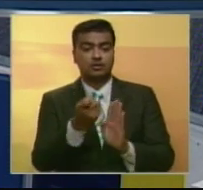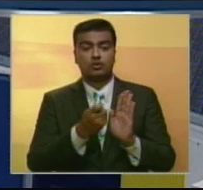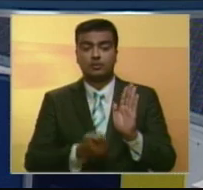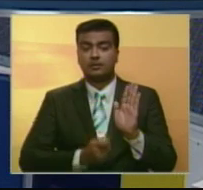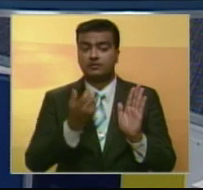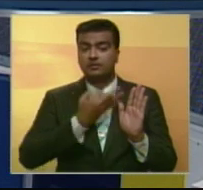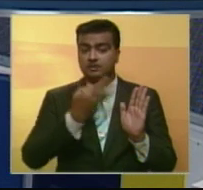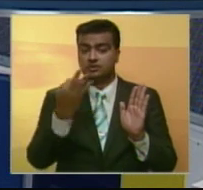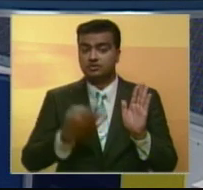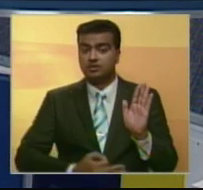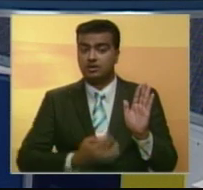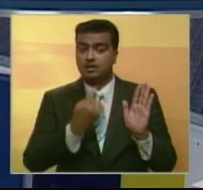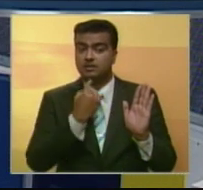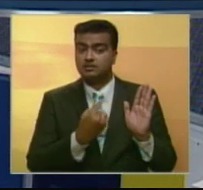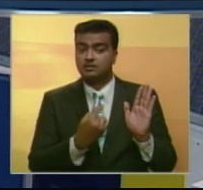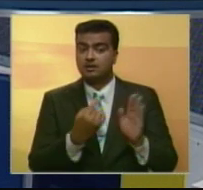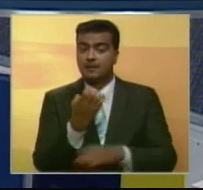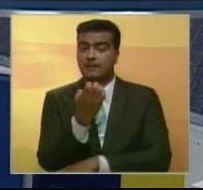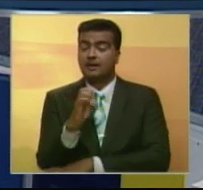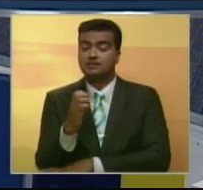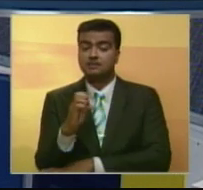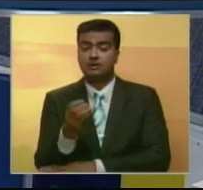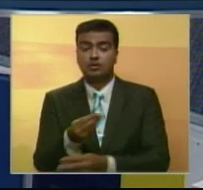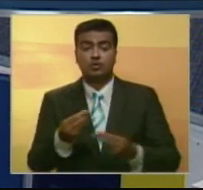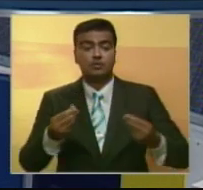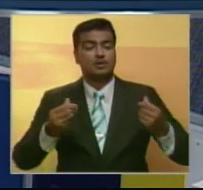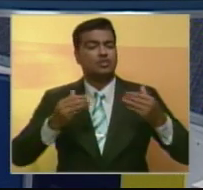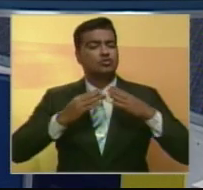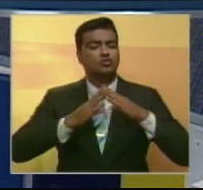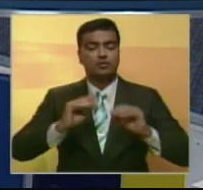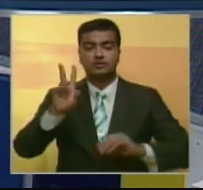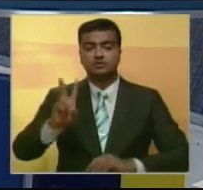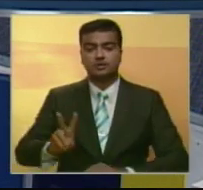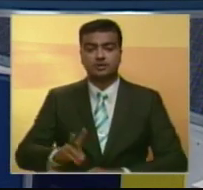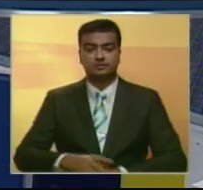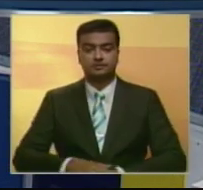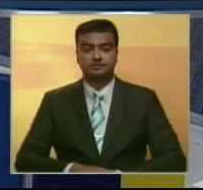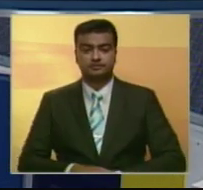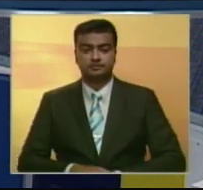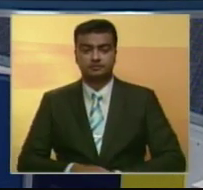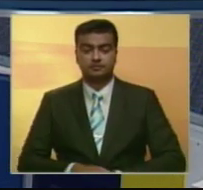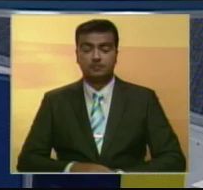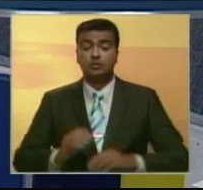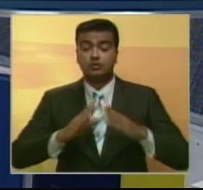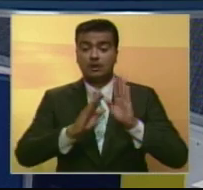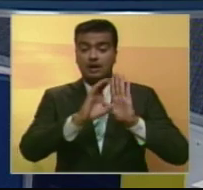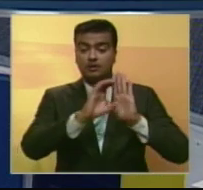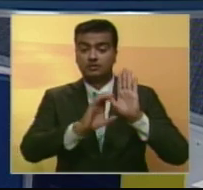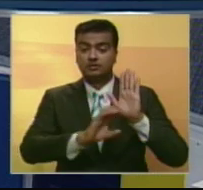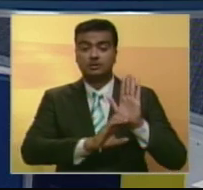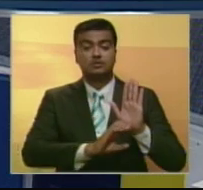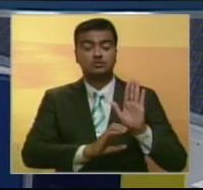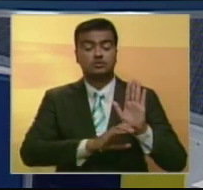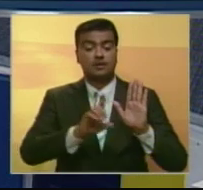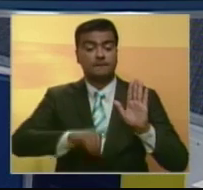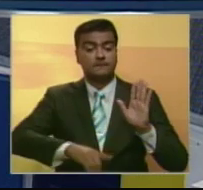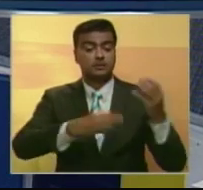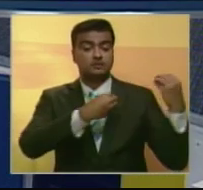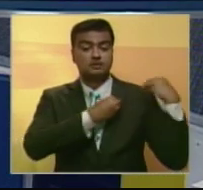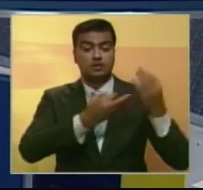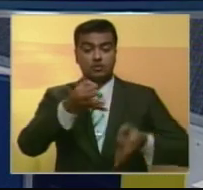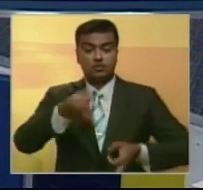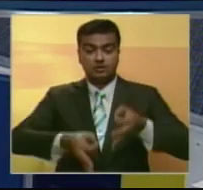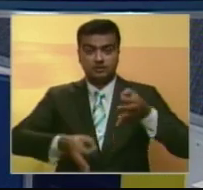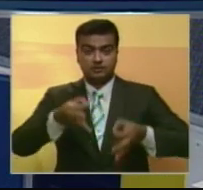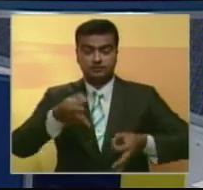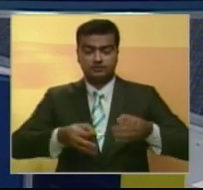Oficial, en el que se declara el estado de emergencia económica en todo el territorio nacional de conformidad con la Constitución de la República y su ordenamiento jurídico